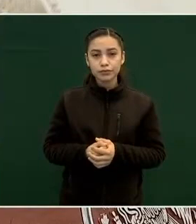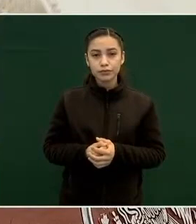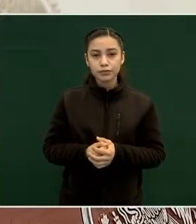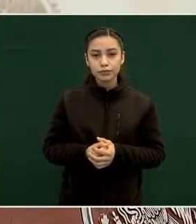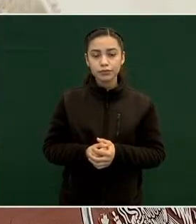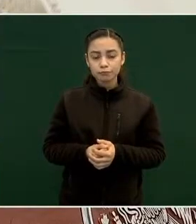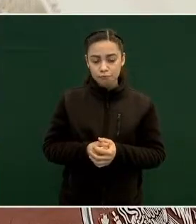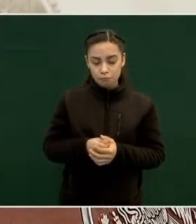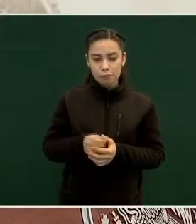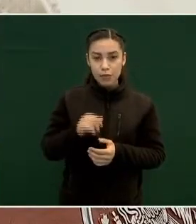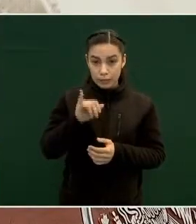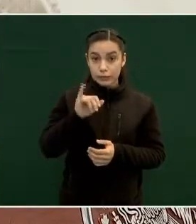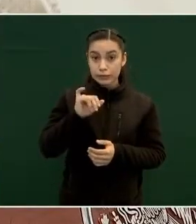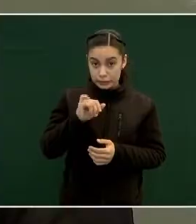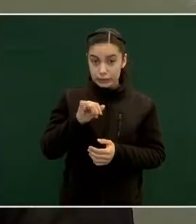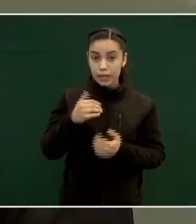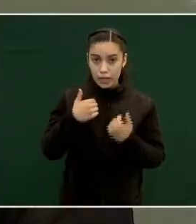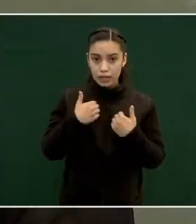Claro que sí.